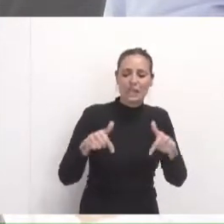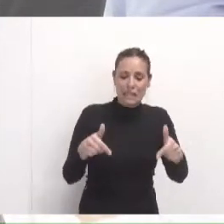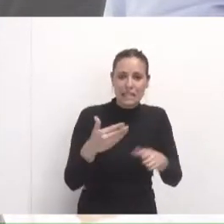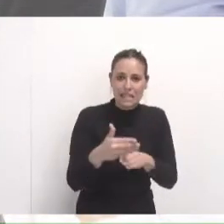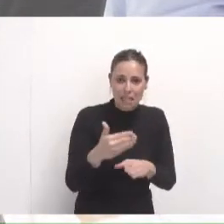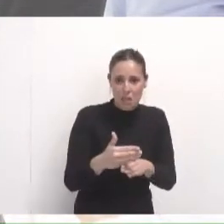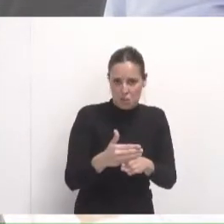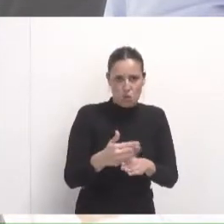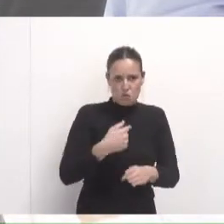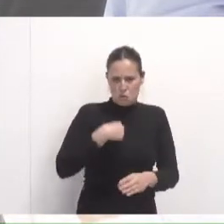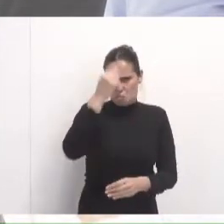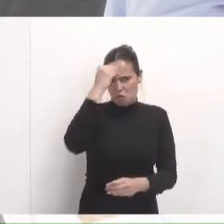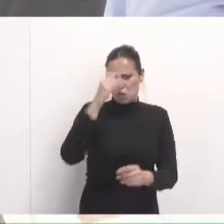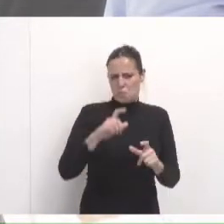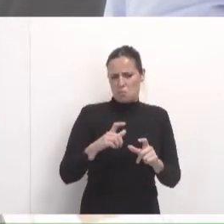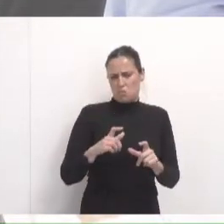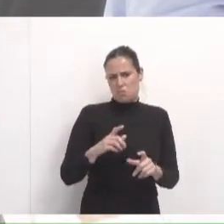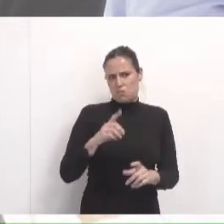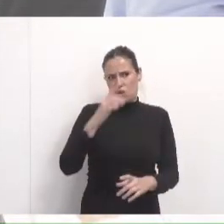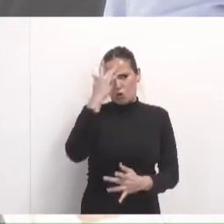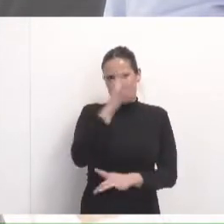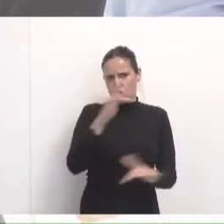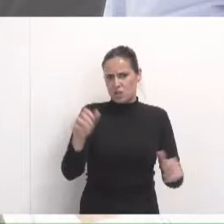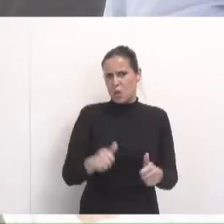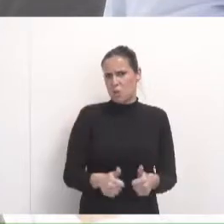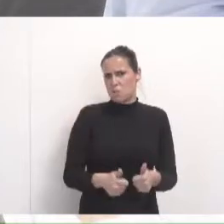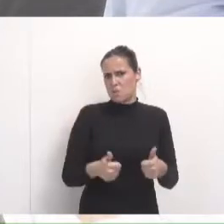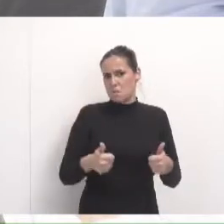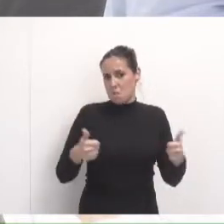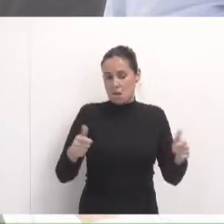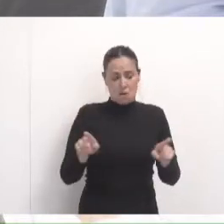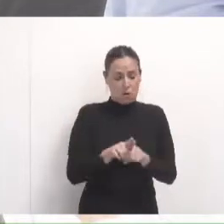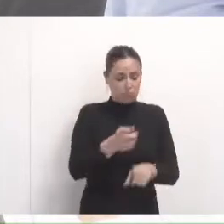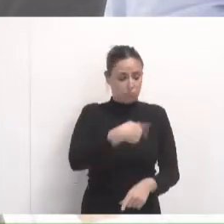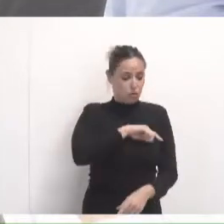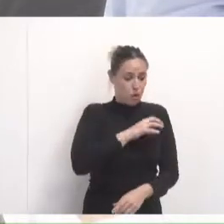más y, por tanto, nosotros, pues como isla, ¿no?